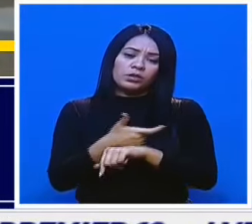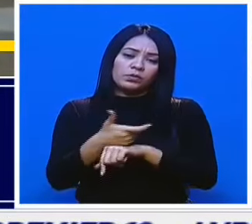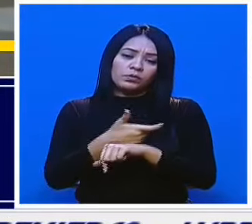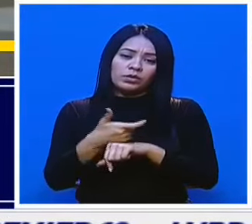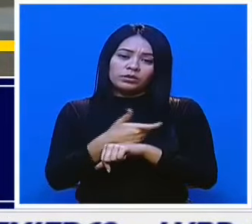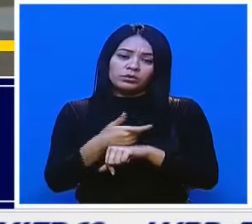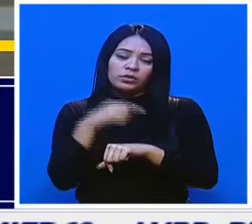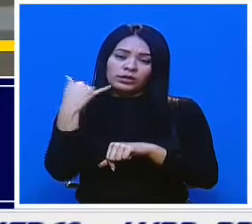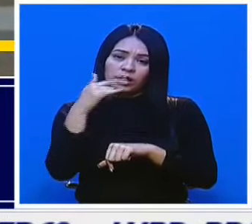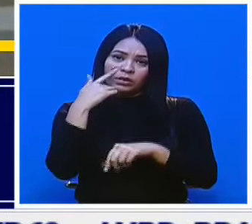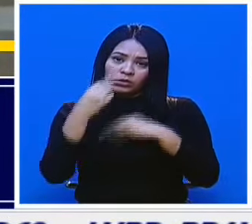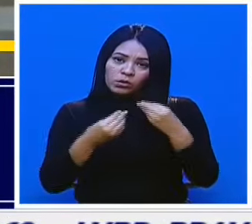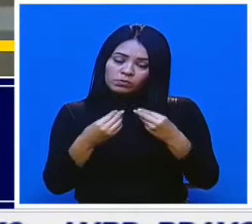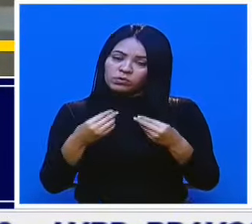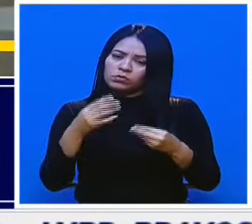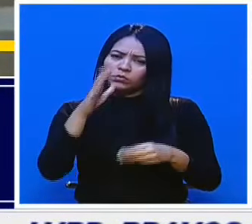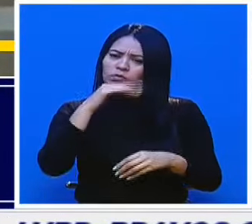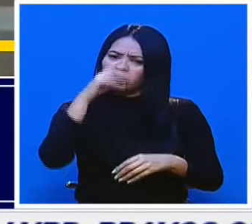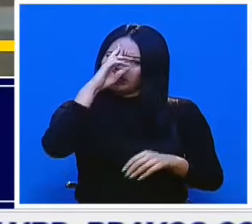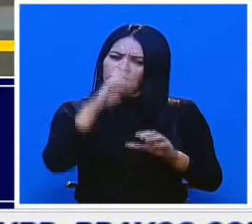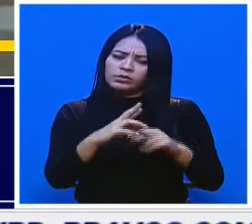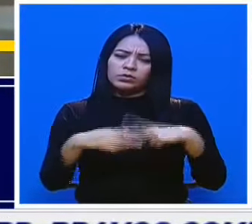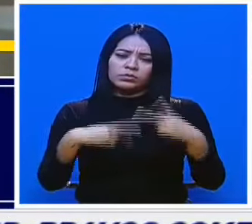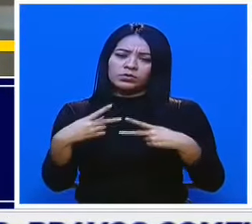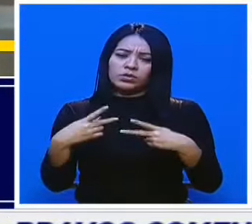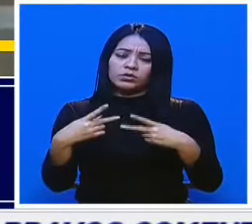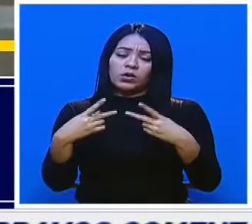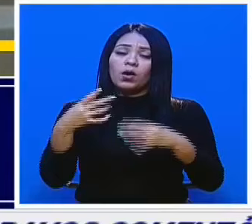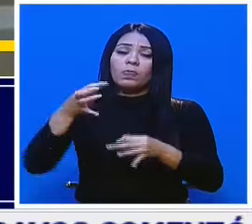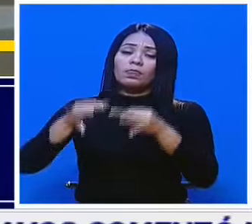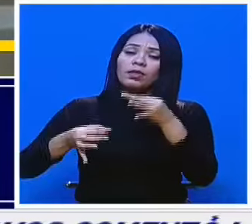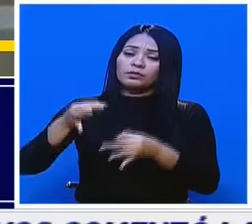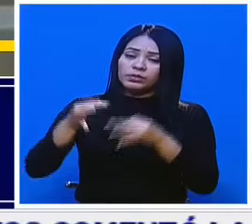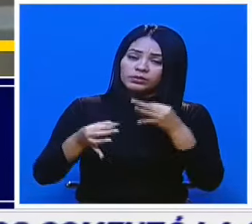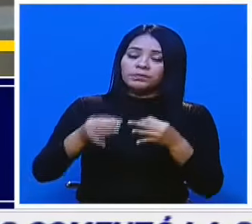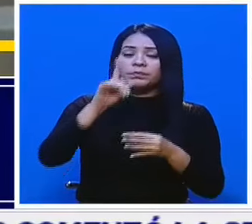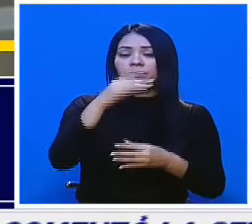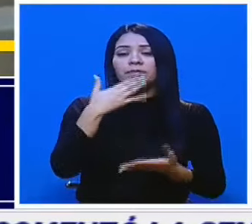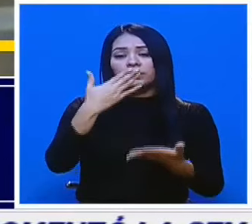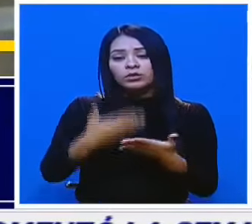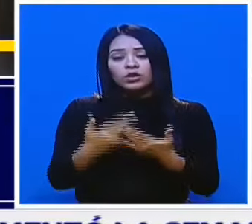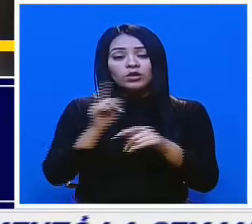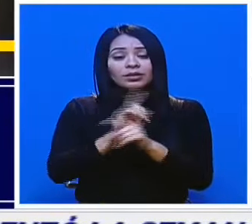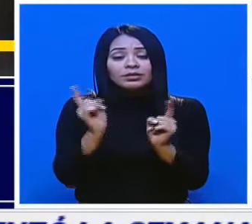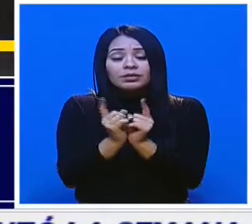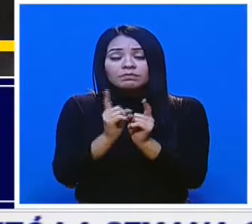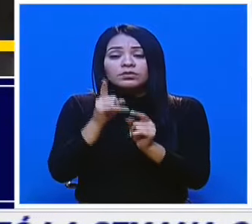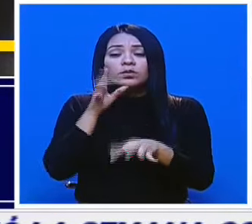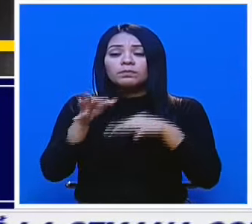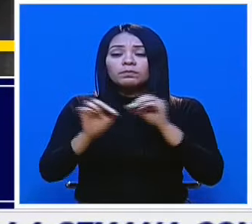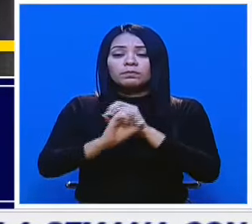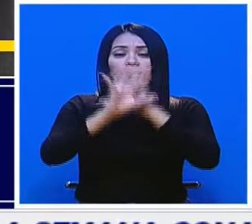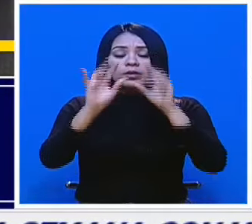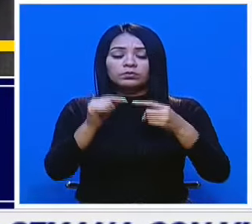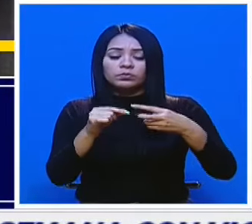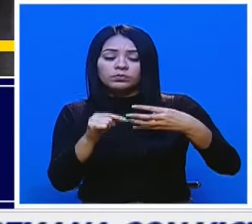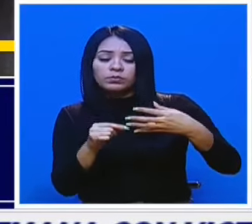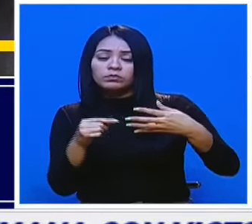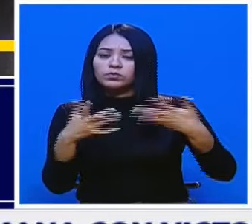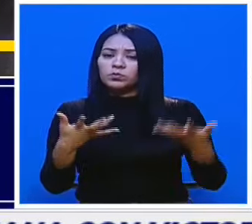que constituye una violación al debido proceso y solicitó una audiencia inmediata para esclarecer varios puntos entre